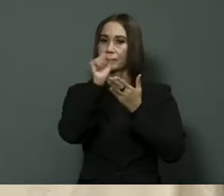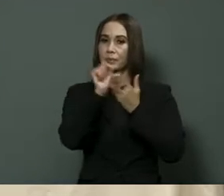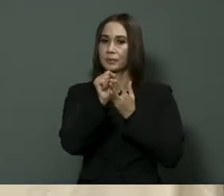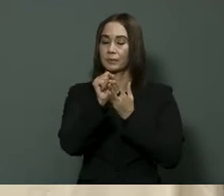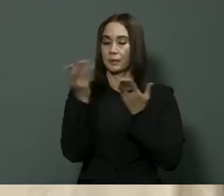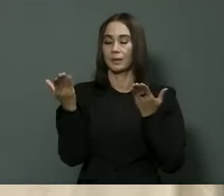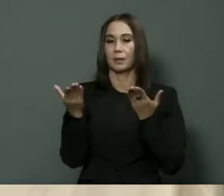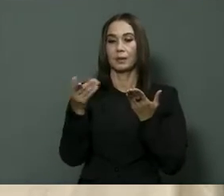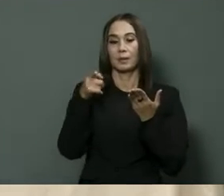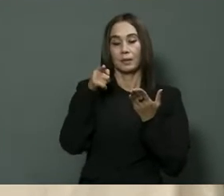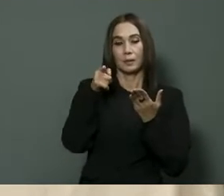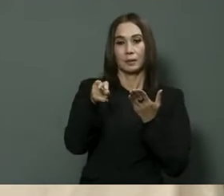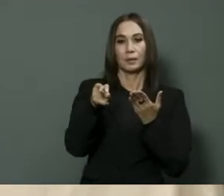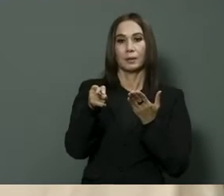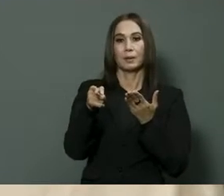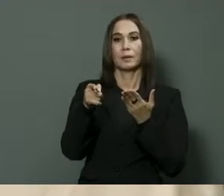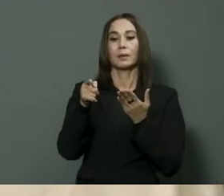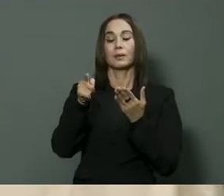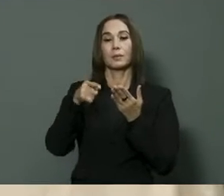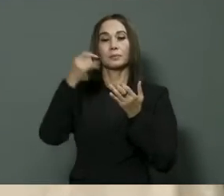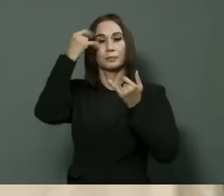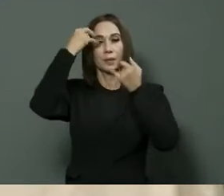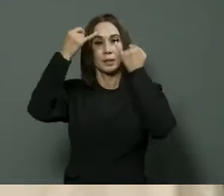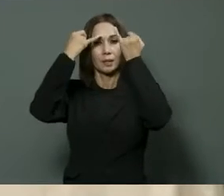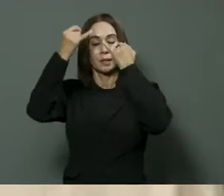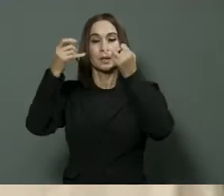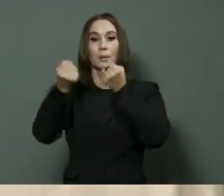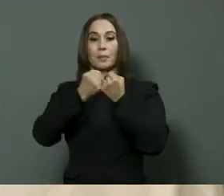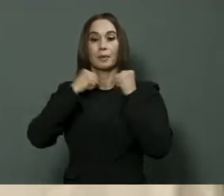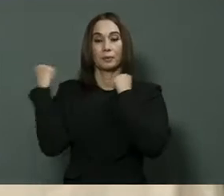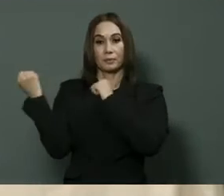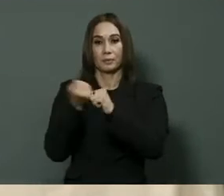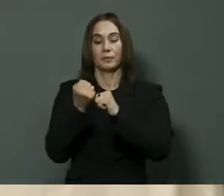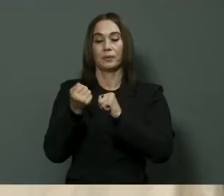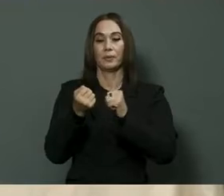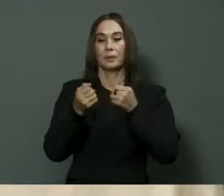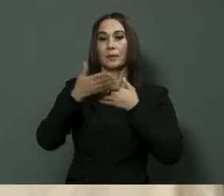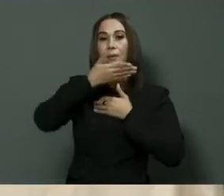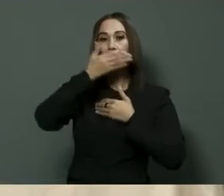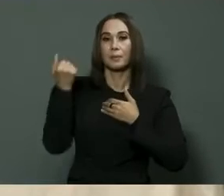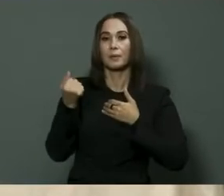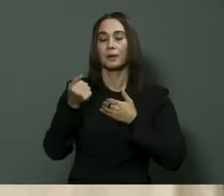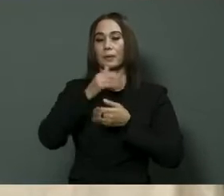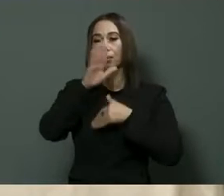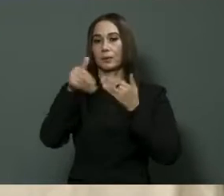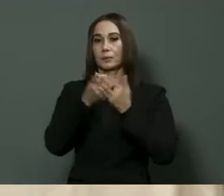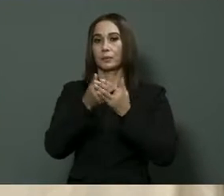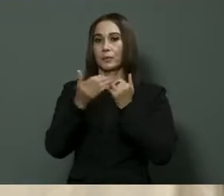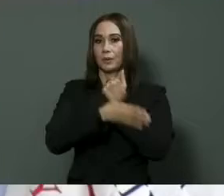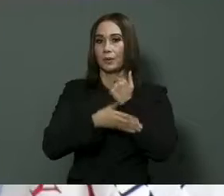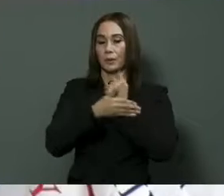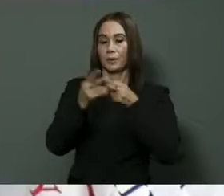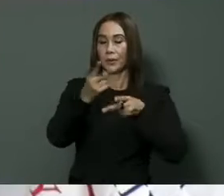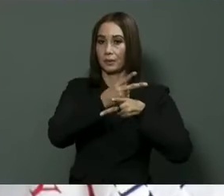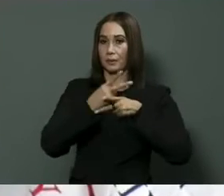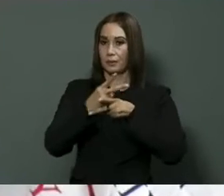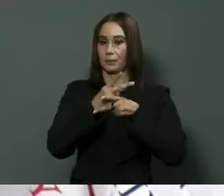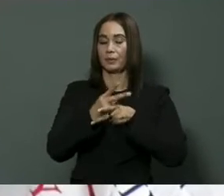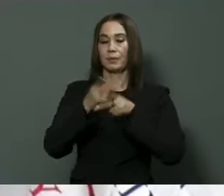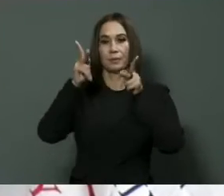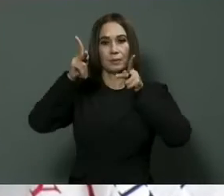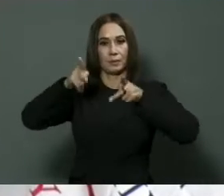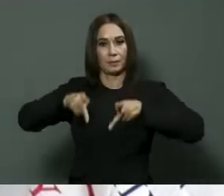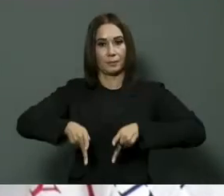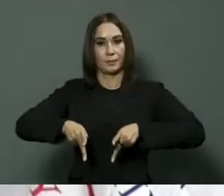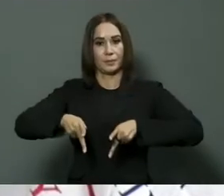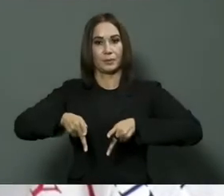gradual, tendente a mejorar y reforzar el marco institucional del país y la seguridad y protección